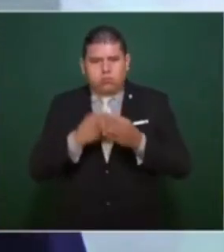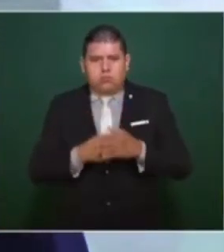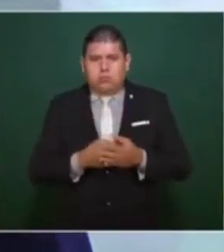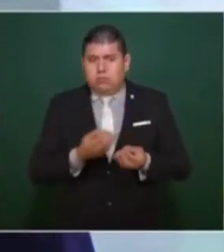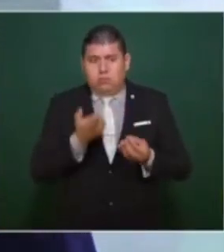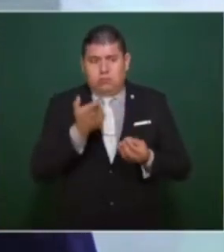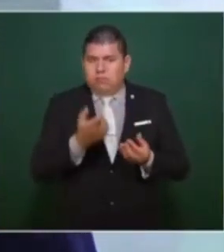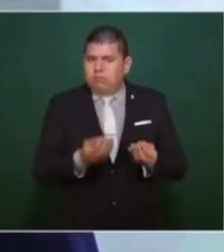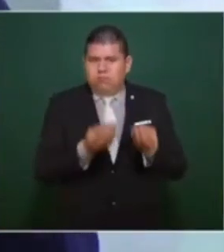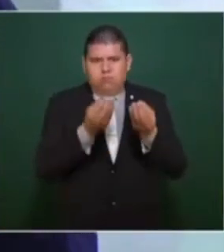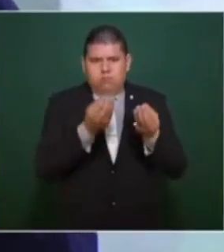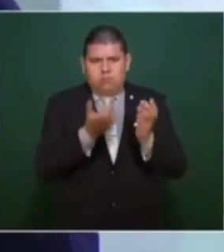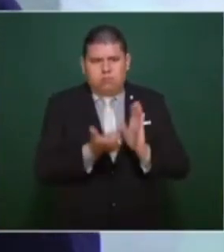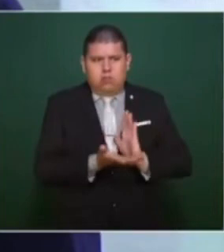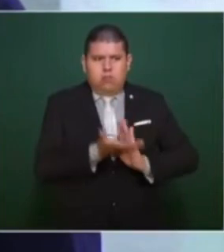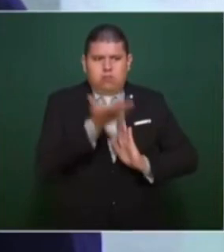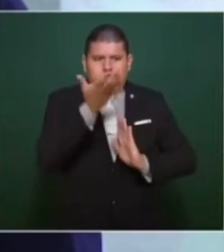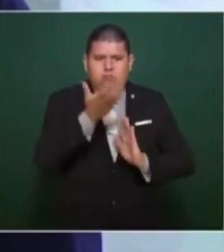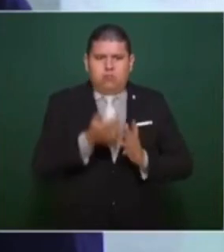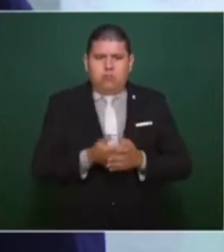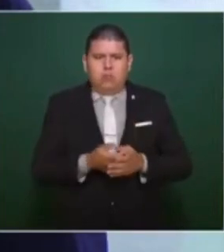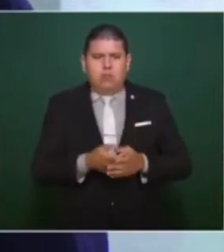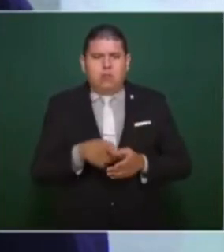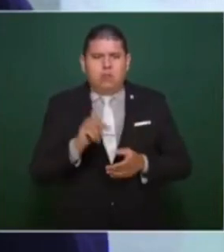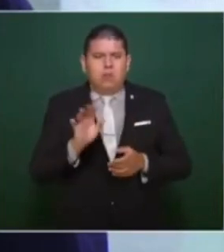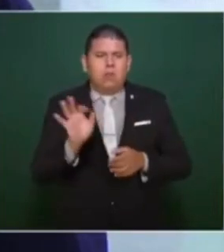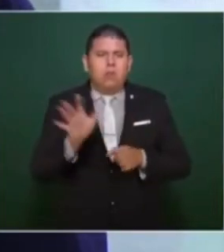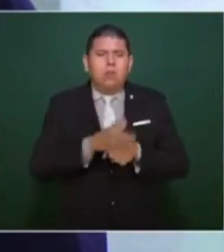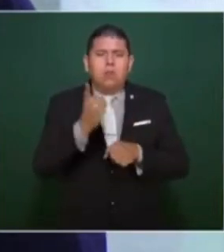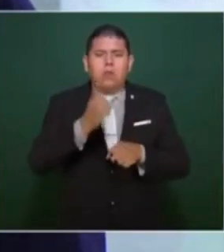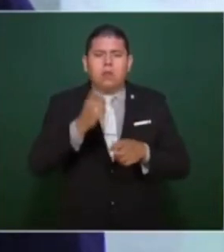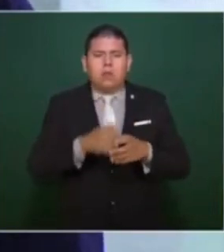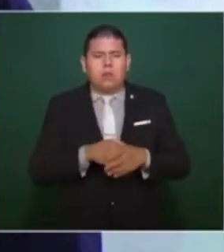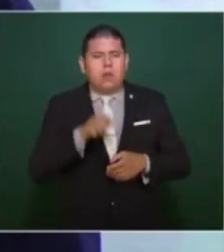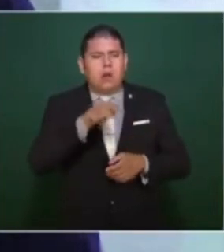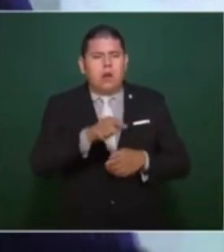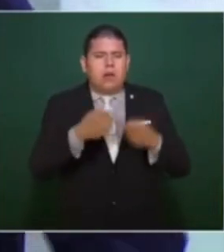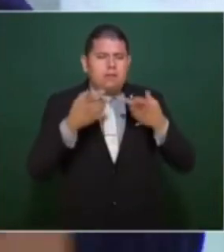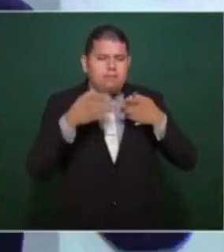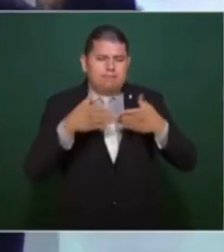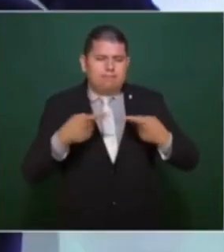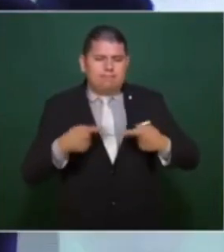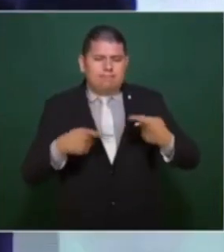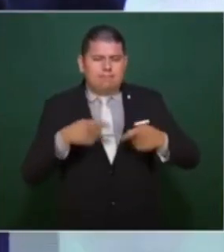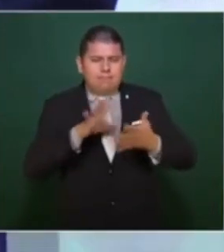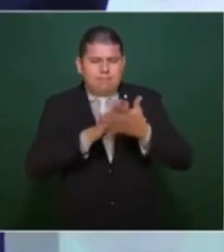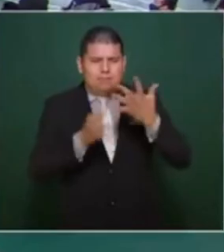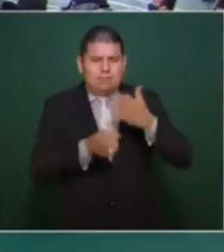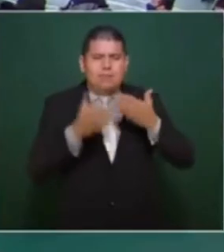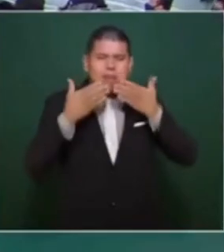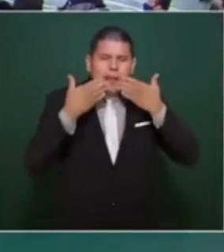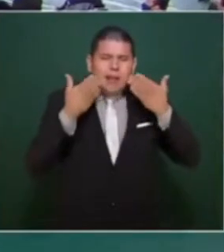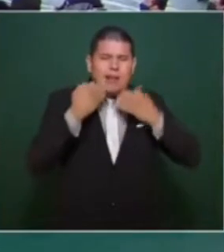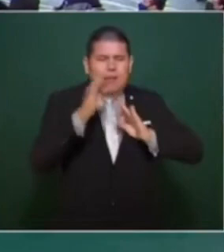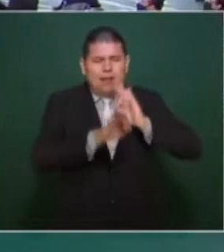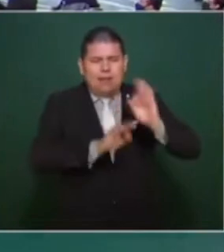era mucho, pero no es porque les dieran buenos tratos a los reclusos, sino porque se